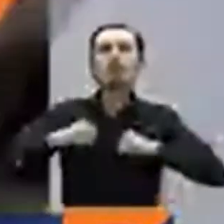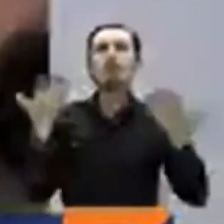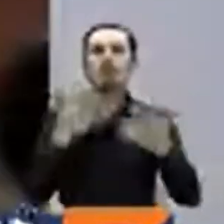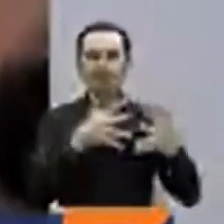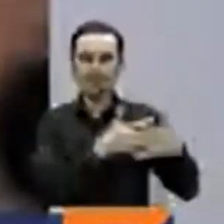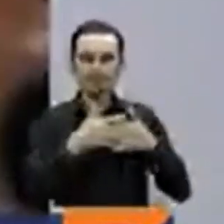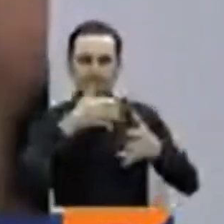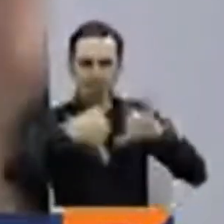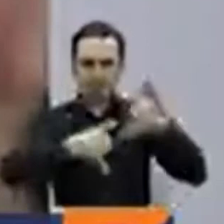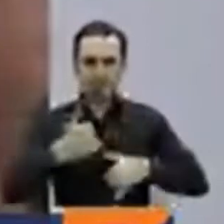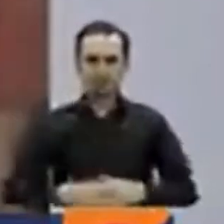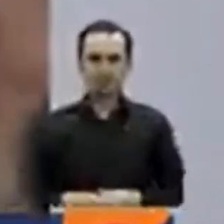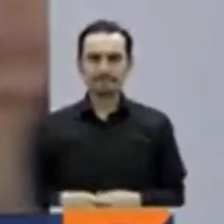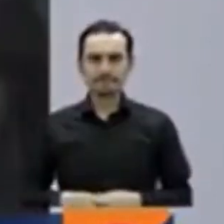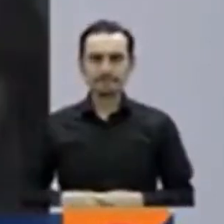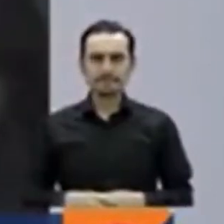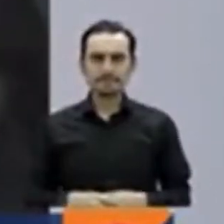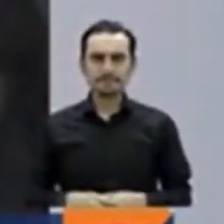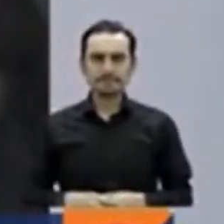Unidos.